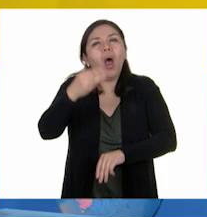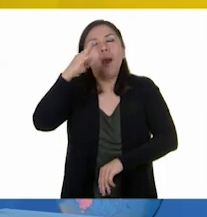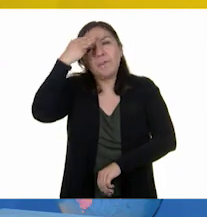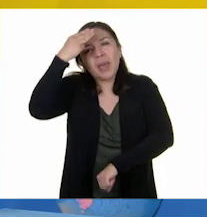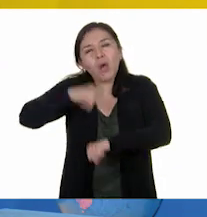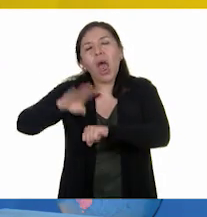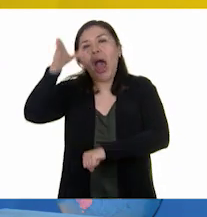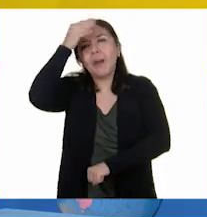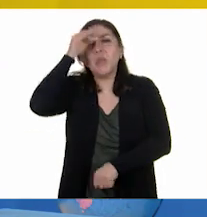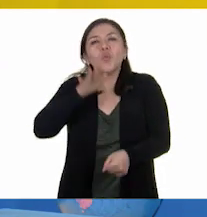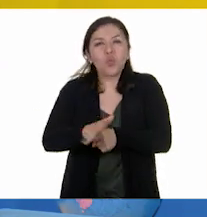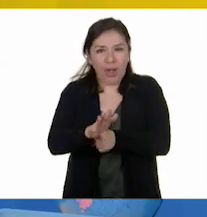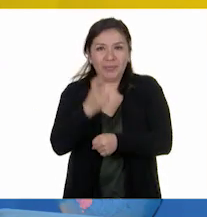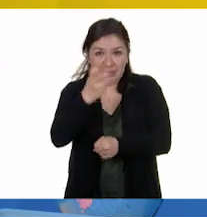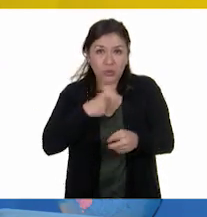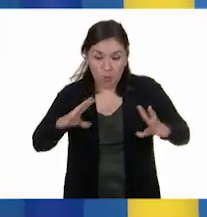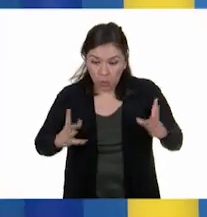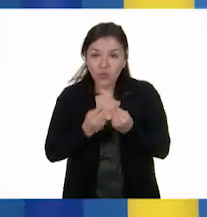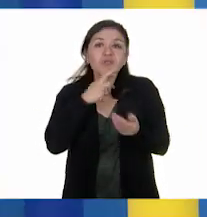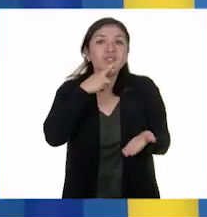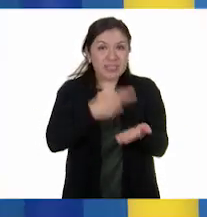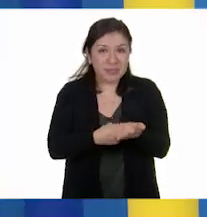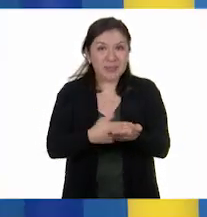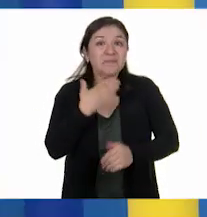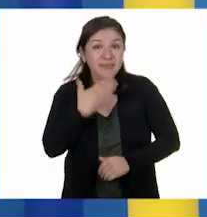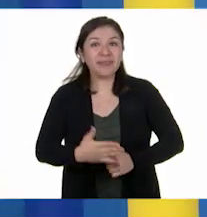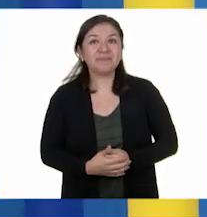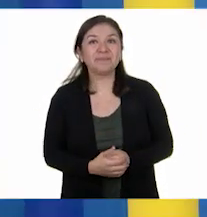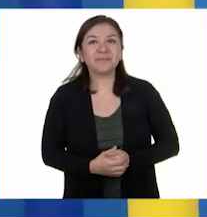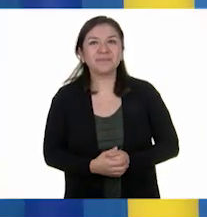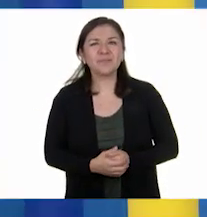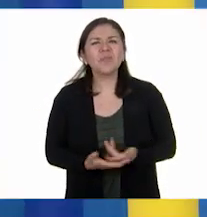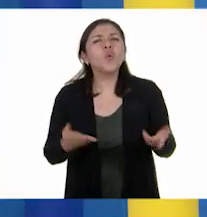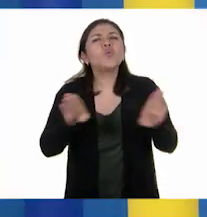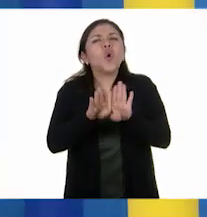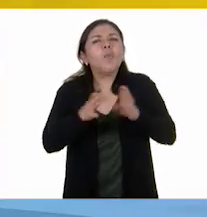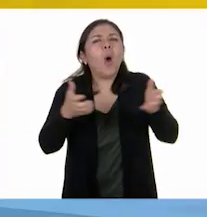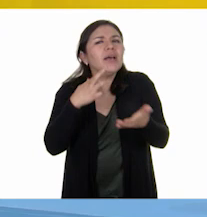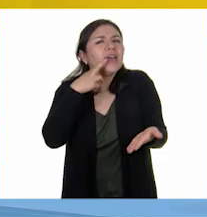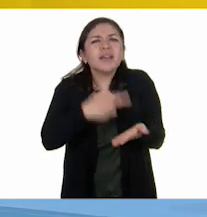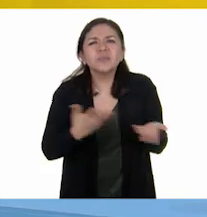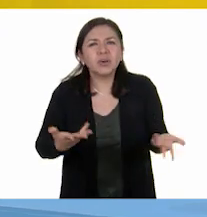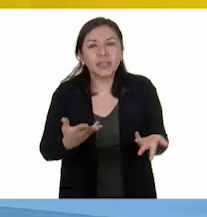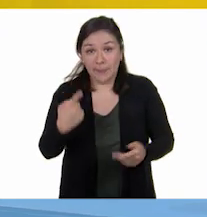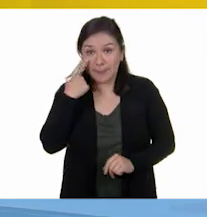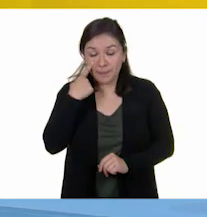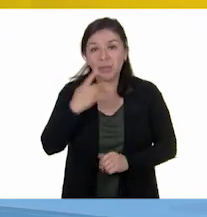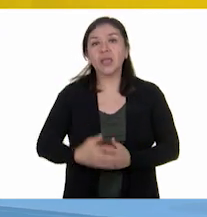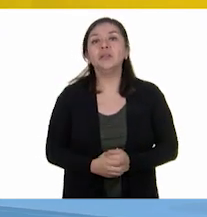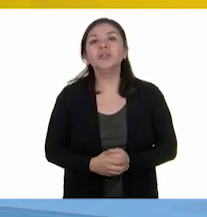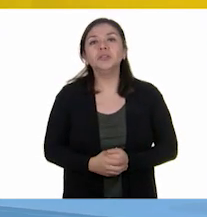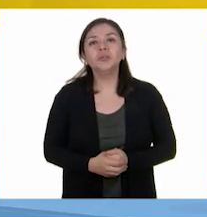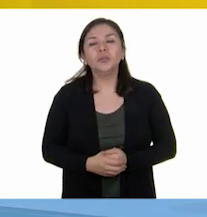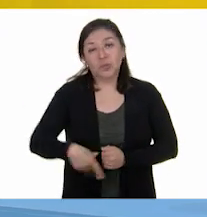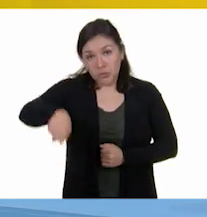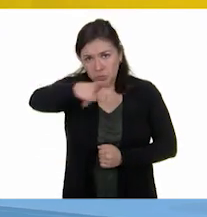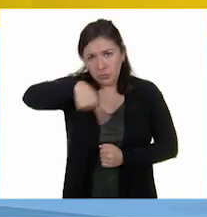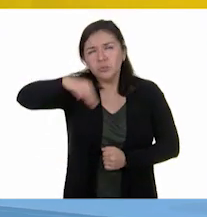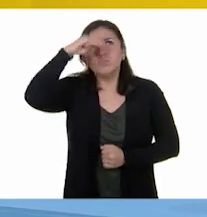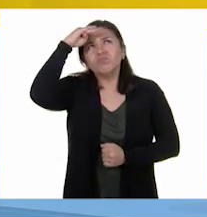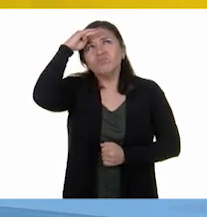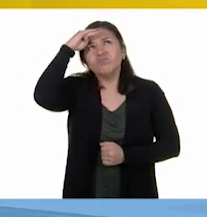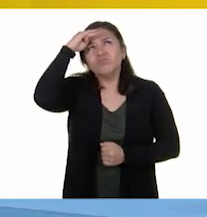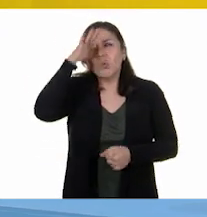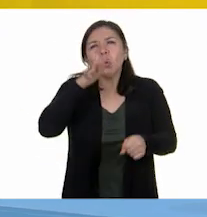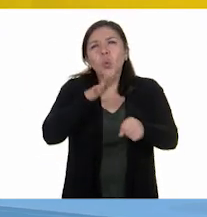Entonces vamos a ir dando respuesta. Muy bien. Entonces, ¿qué dinámica seguiremos? La propuesta es que reflexionemos